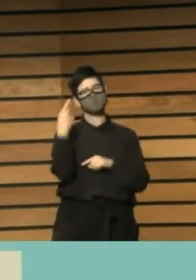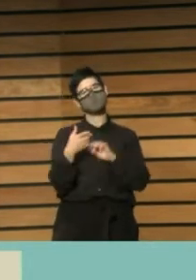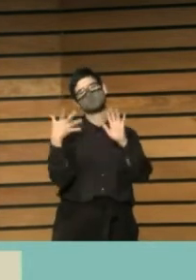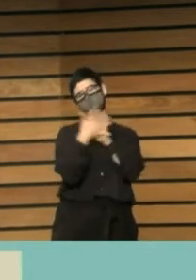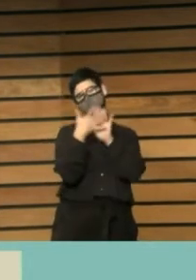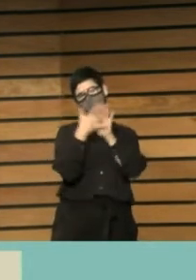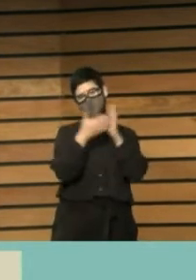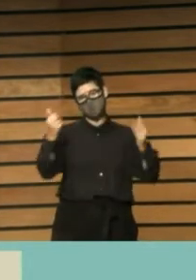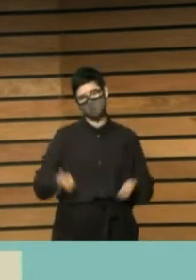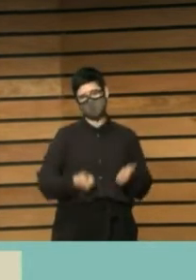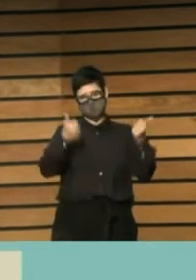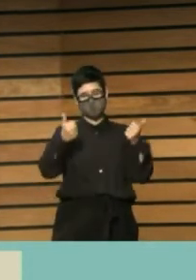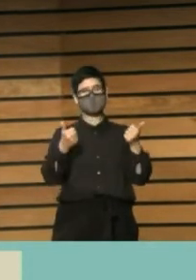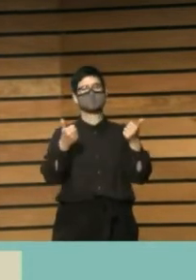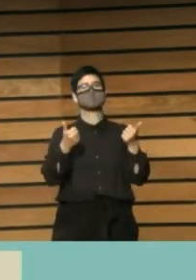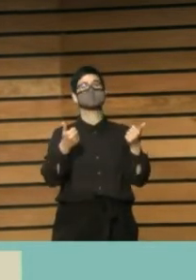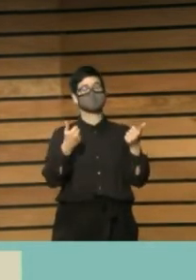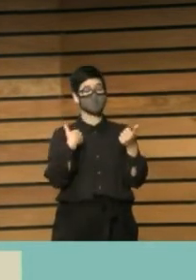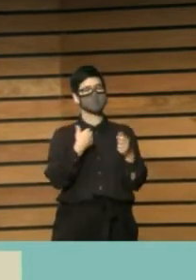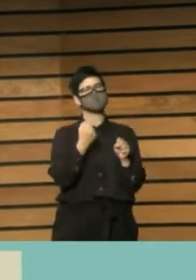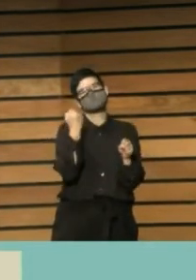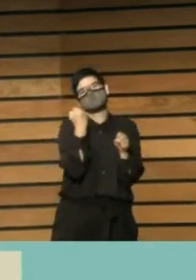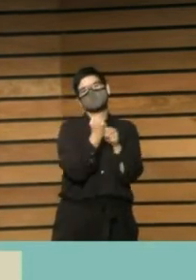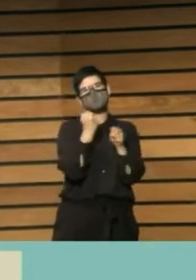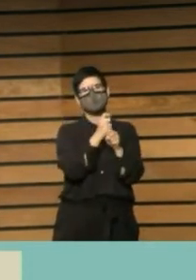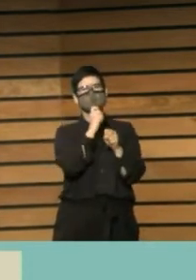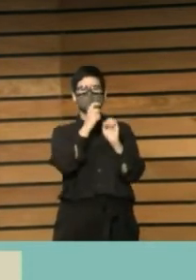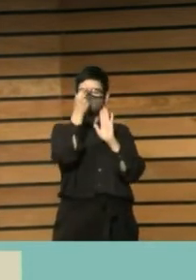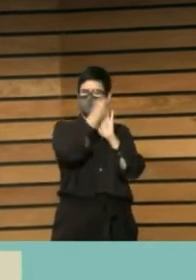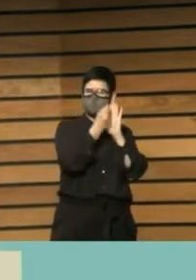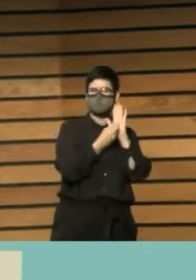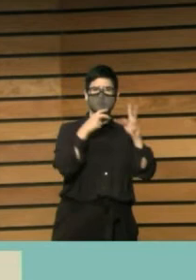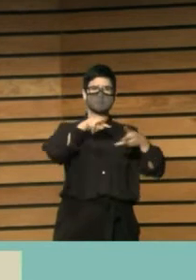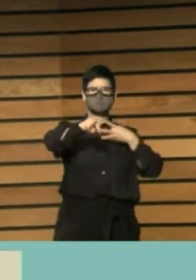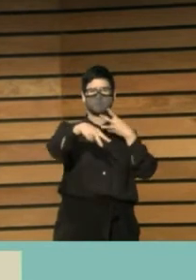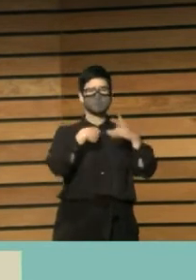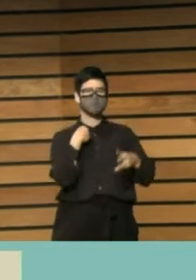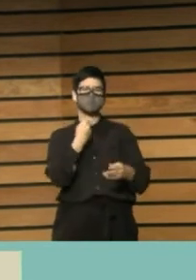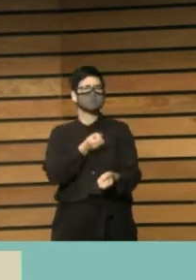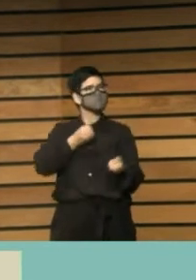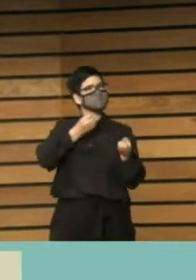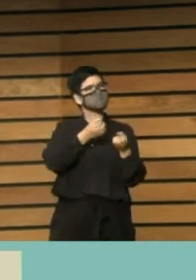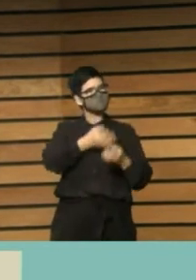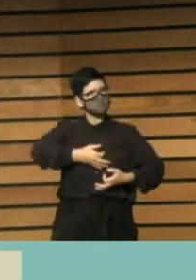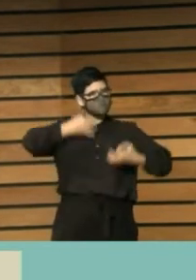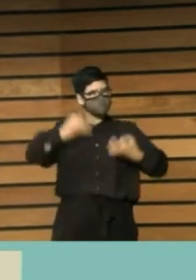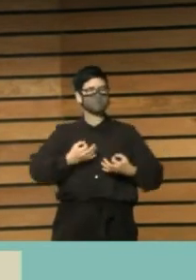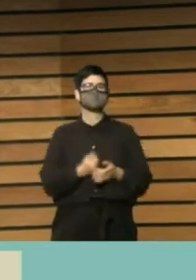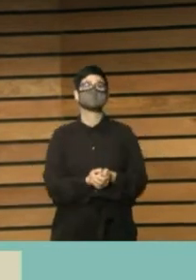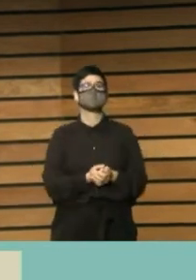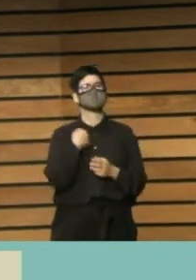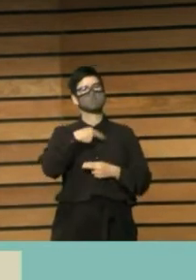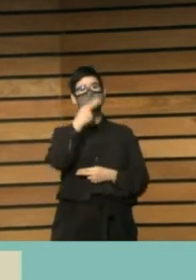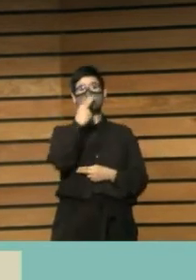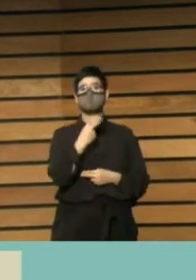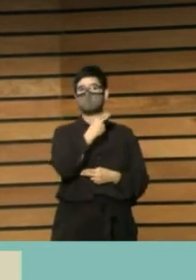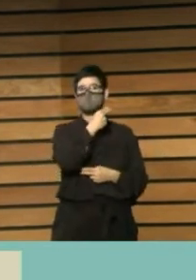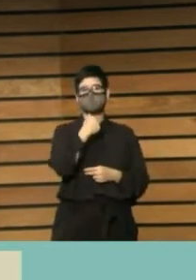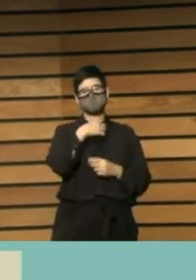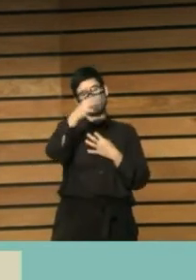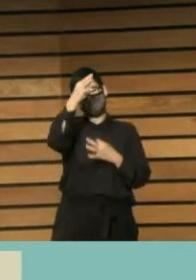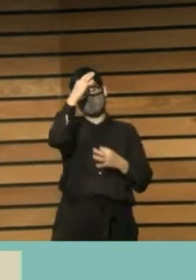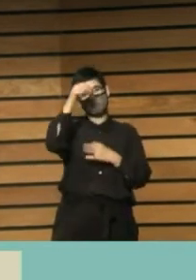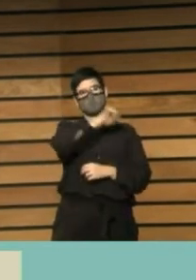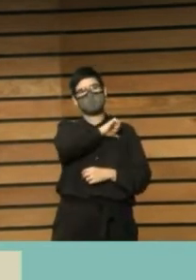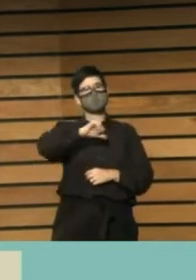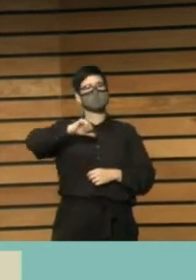trabajan bajo los principios de transparencia y rendición de cuentas y que son respetuosas con la privacidad de los datos personales